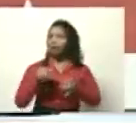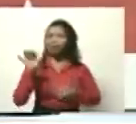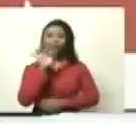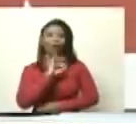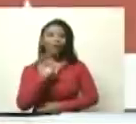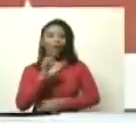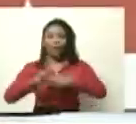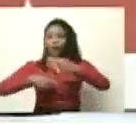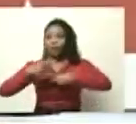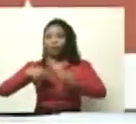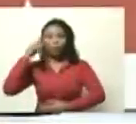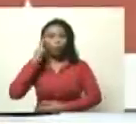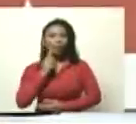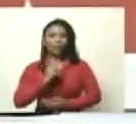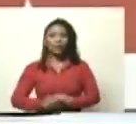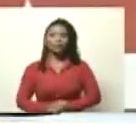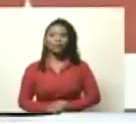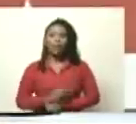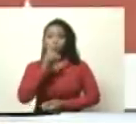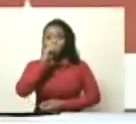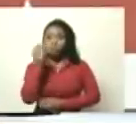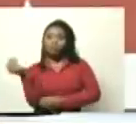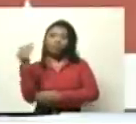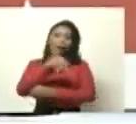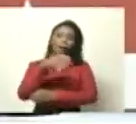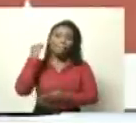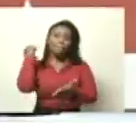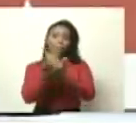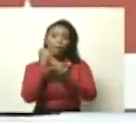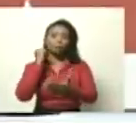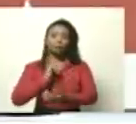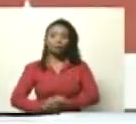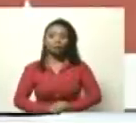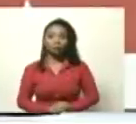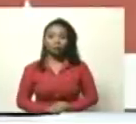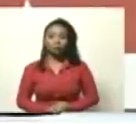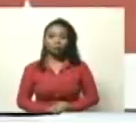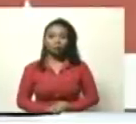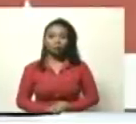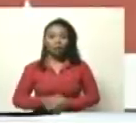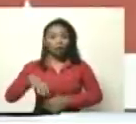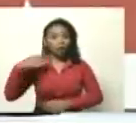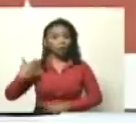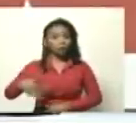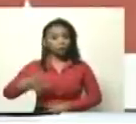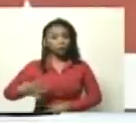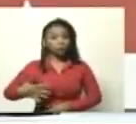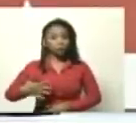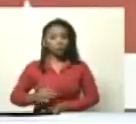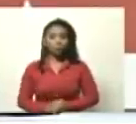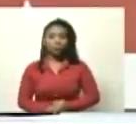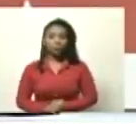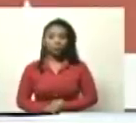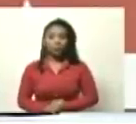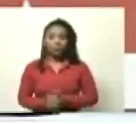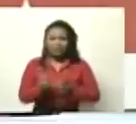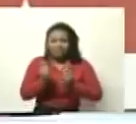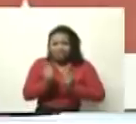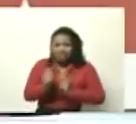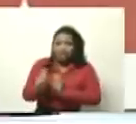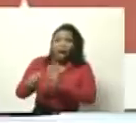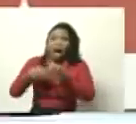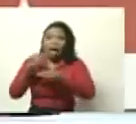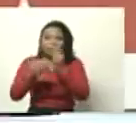de la Revolución Bolivariana. Un año más de su asesinato. La derecha intentó disfrazar